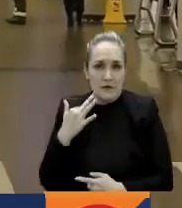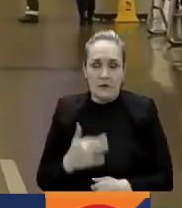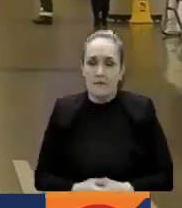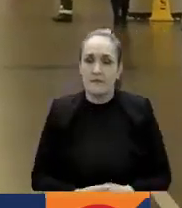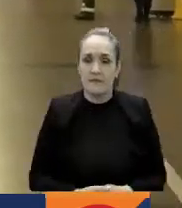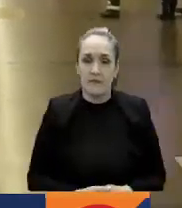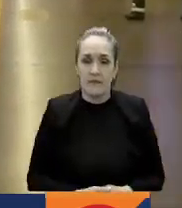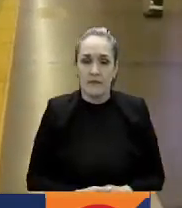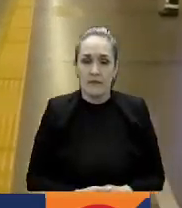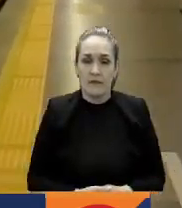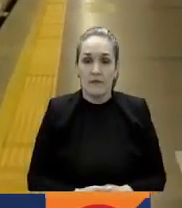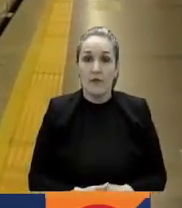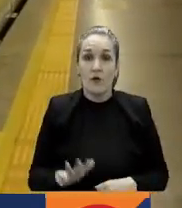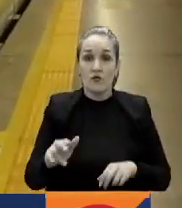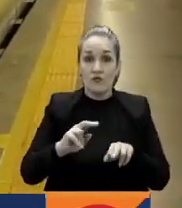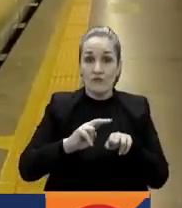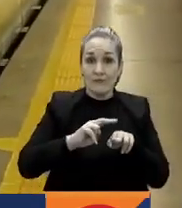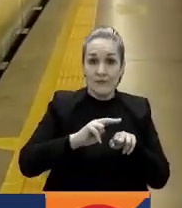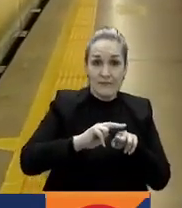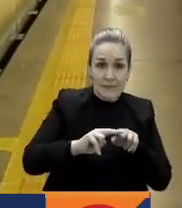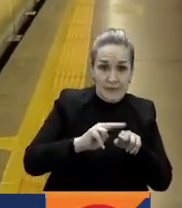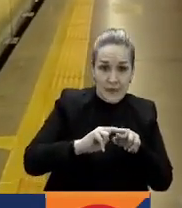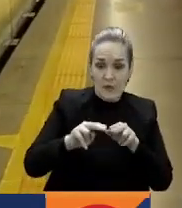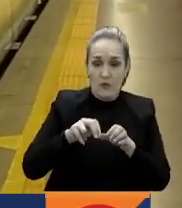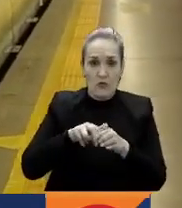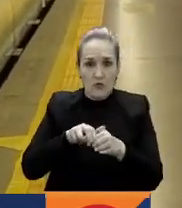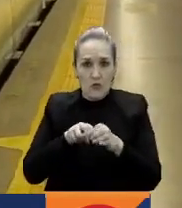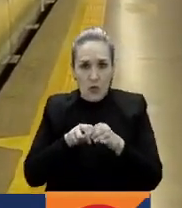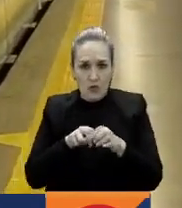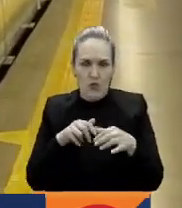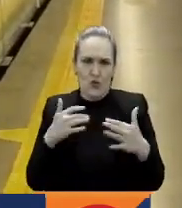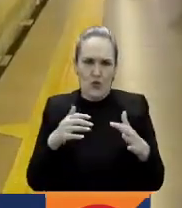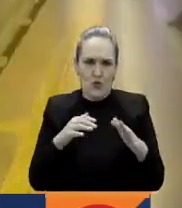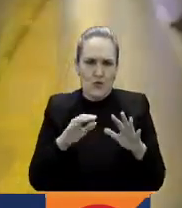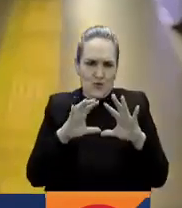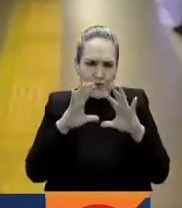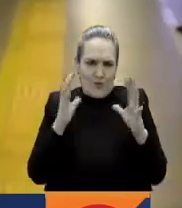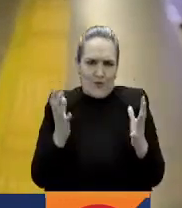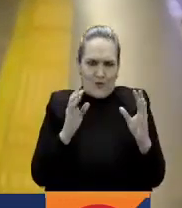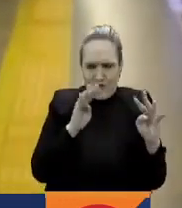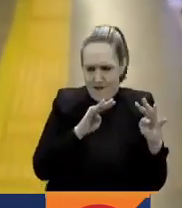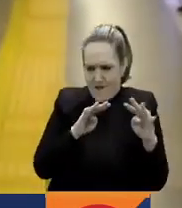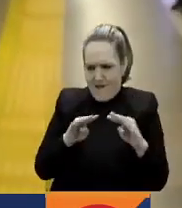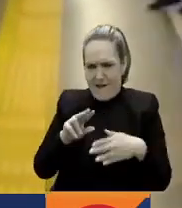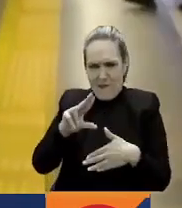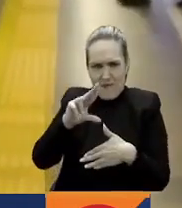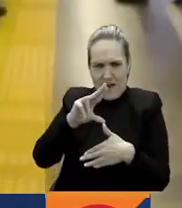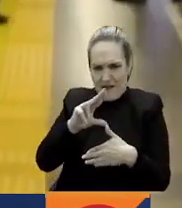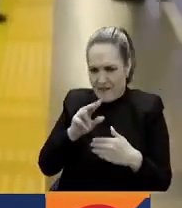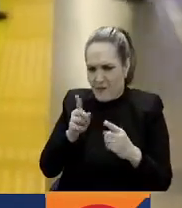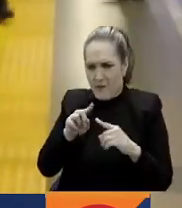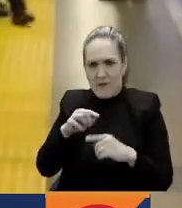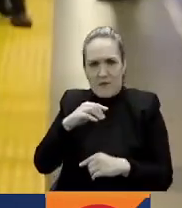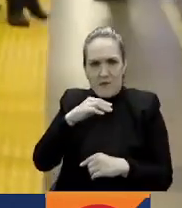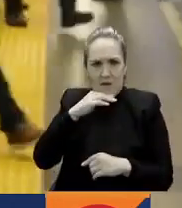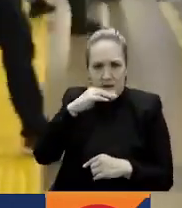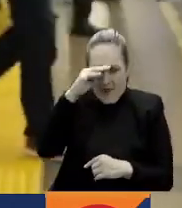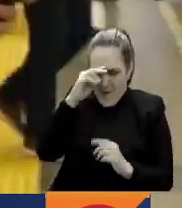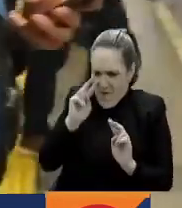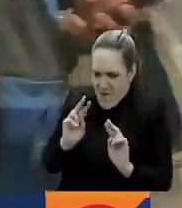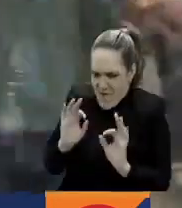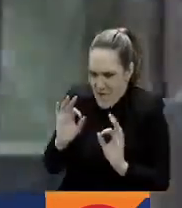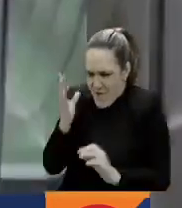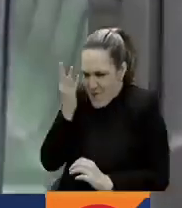Con los años, el transporte masivo de Medellín ha sido ejemplo para muchas ciudades del país y de América Latina. En 2020, el metro de la